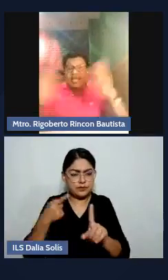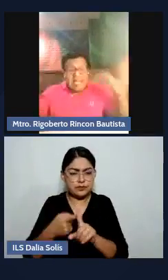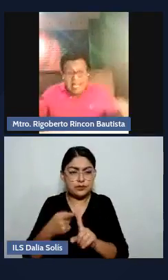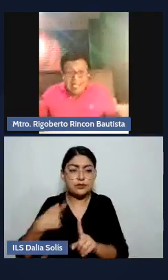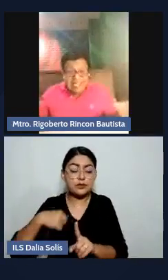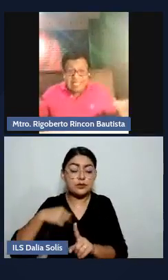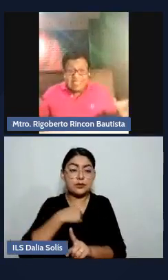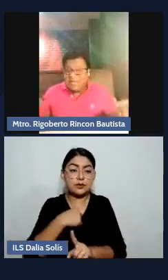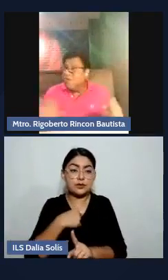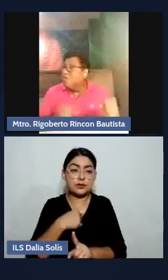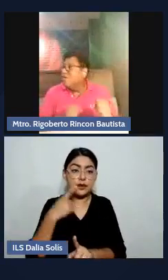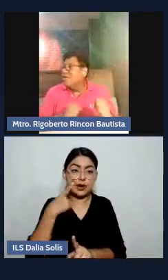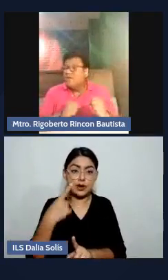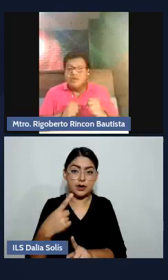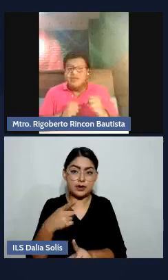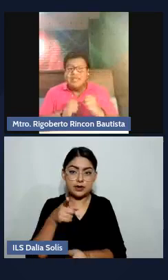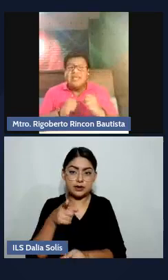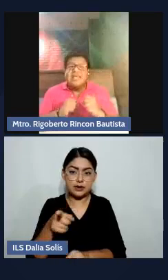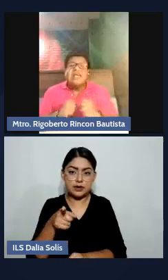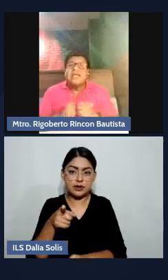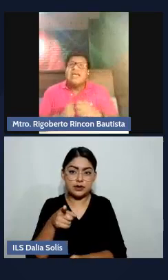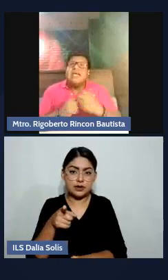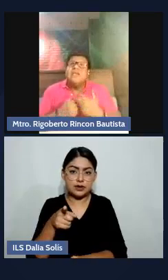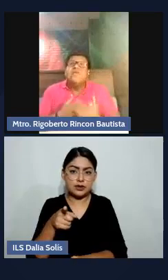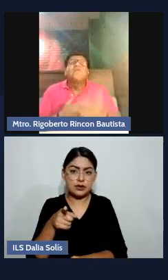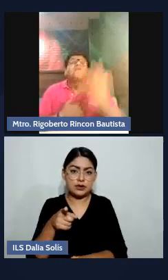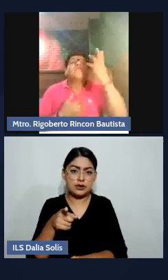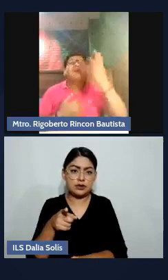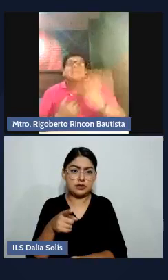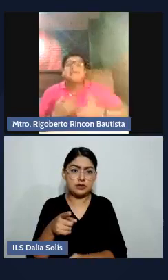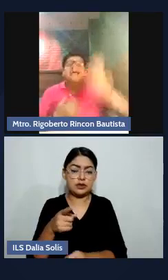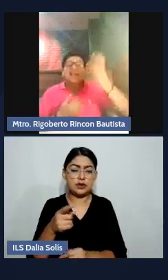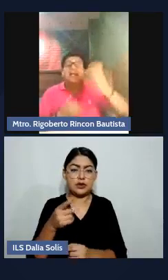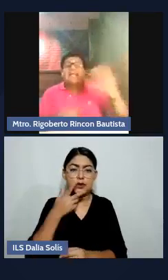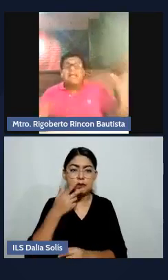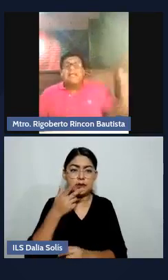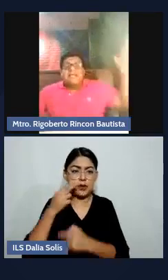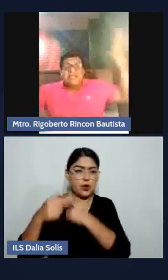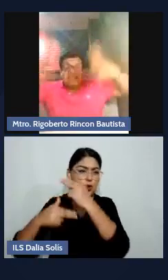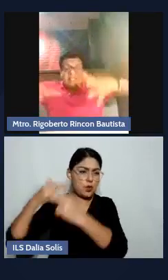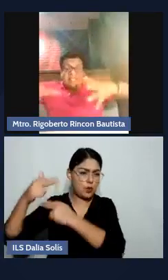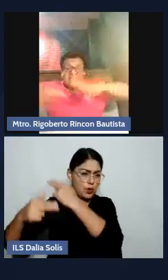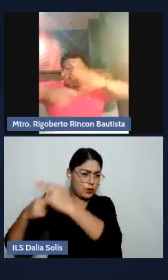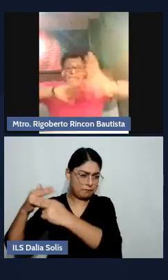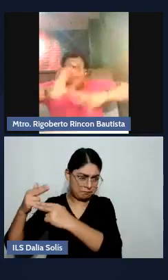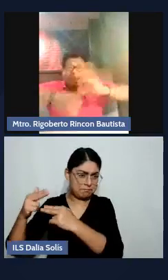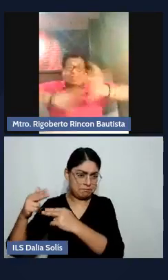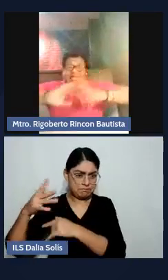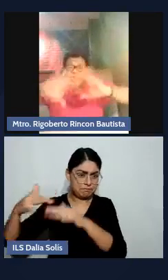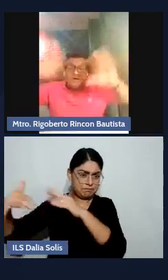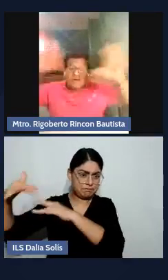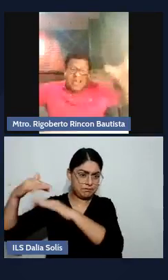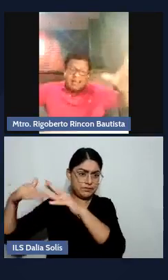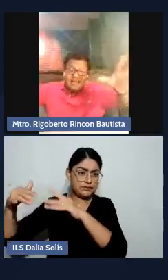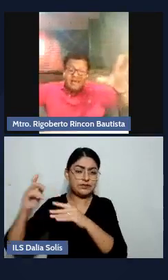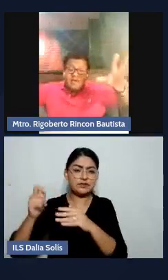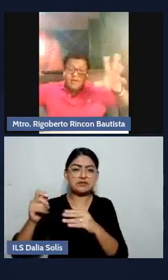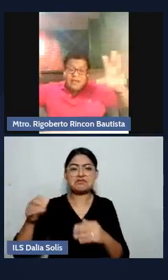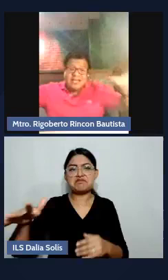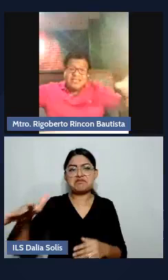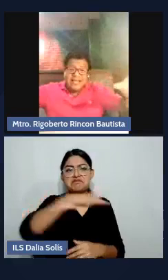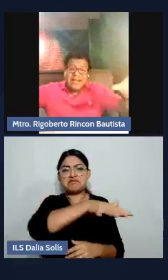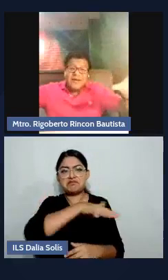tercer humo en donde el humo que sale se mezcla con el